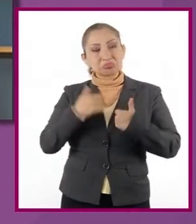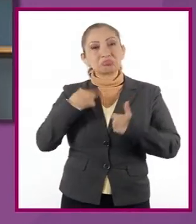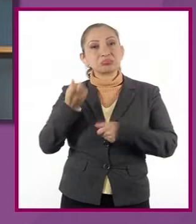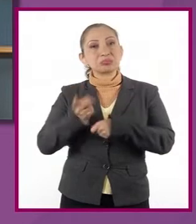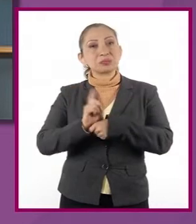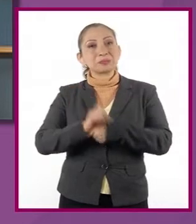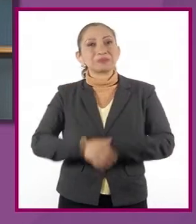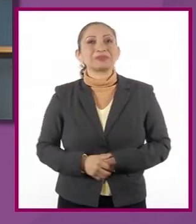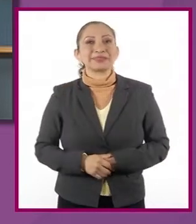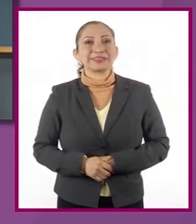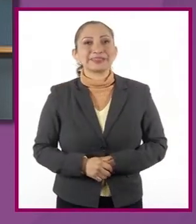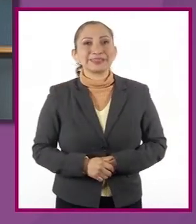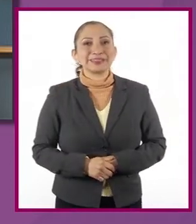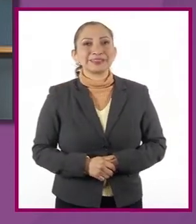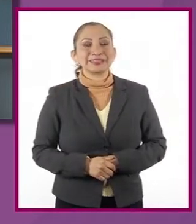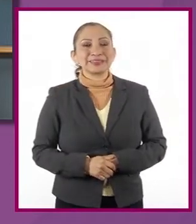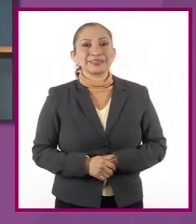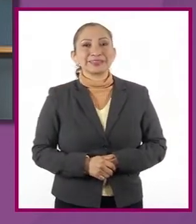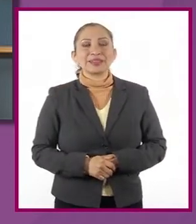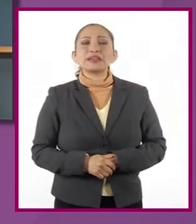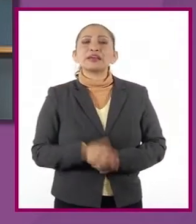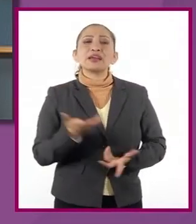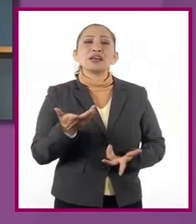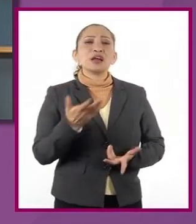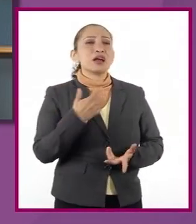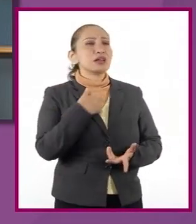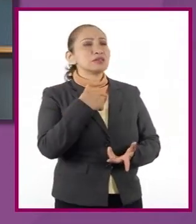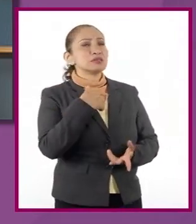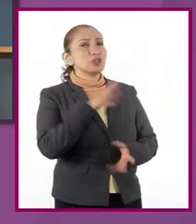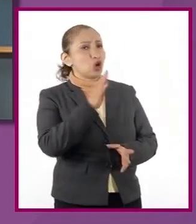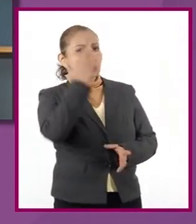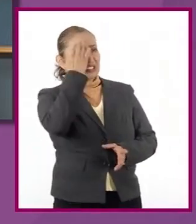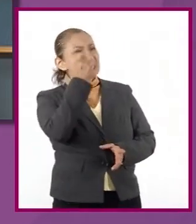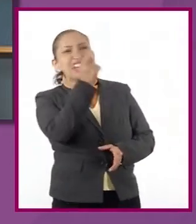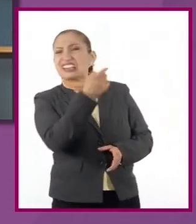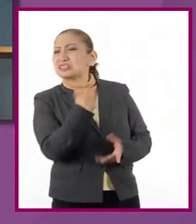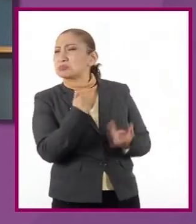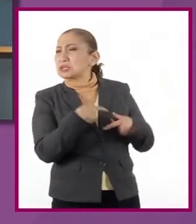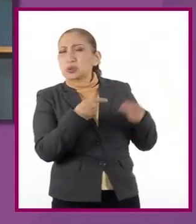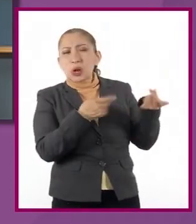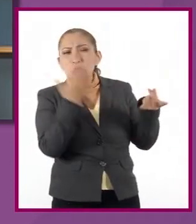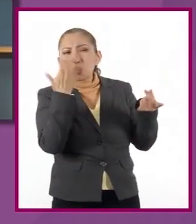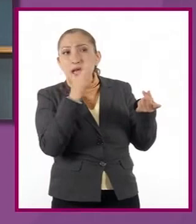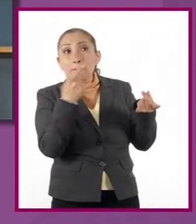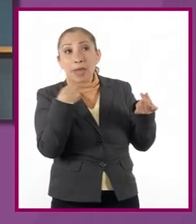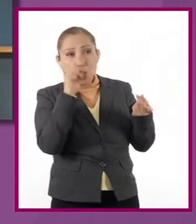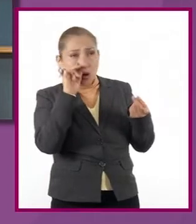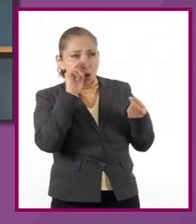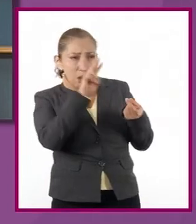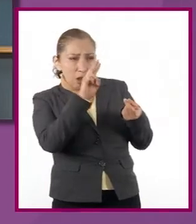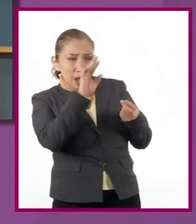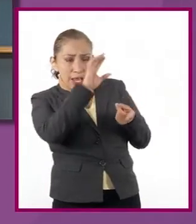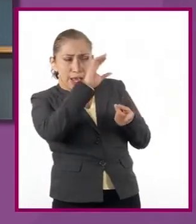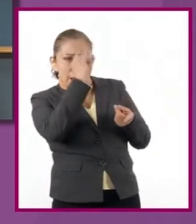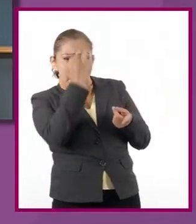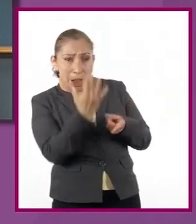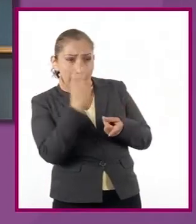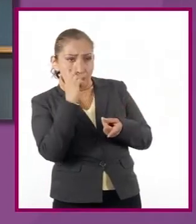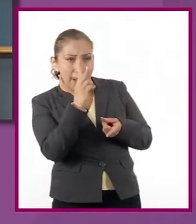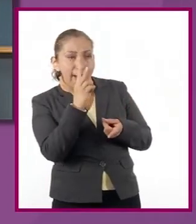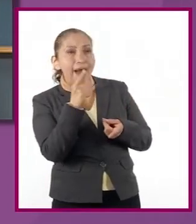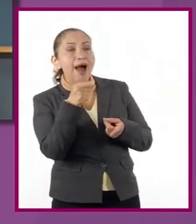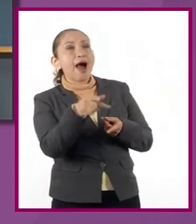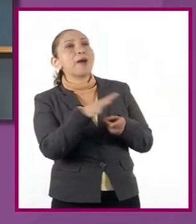día. Y aunque no siempre sepamos quiénes son, en algunas de las imágenes podemos darnos cuenta